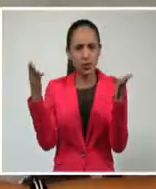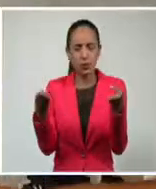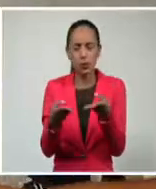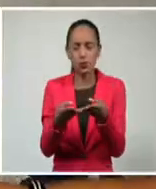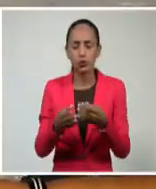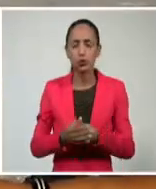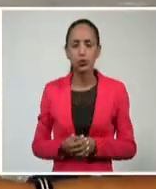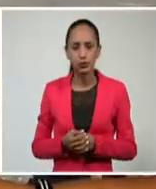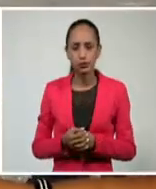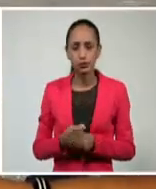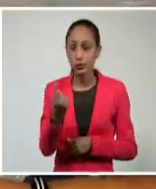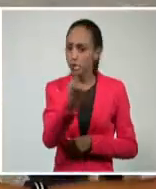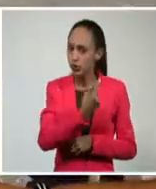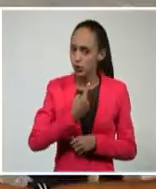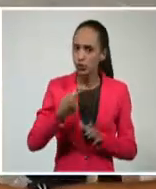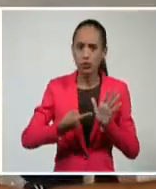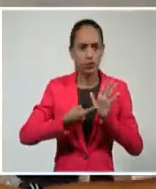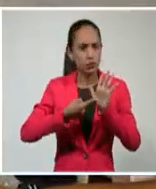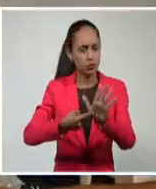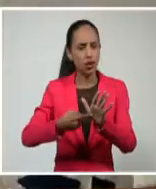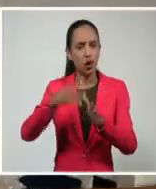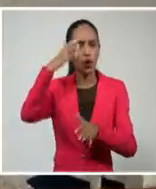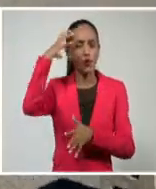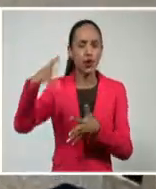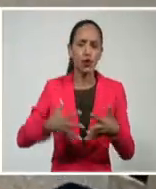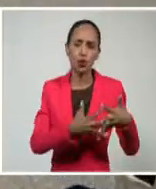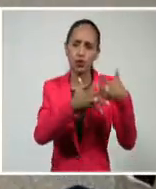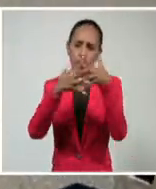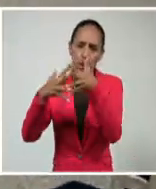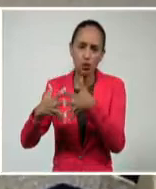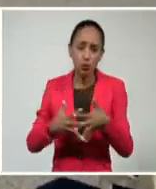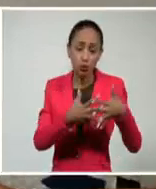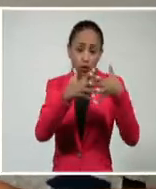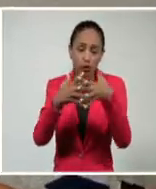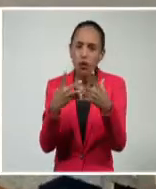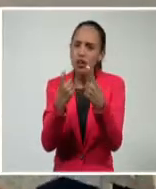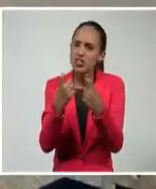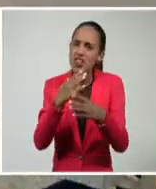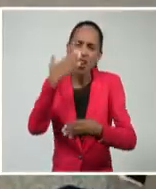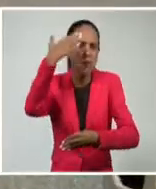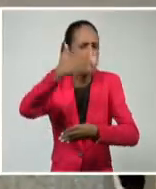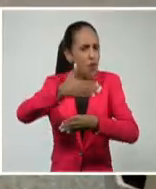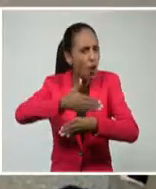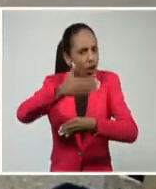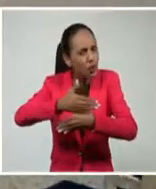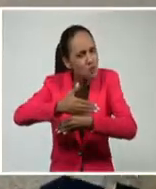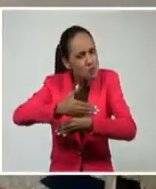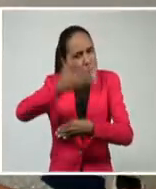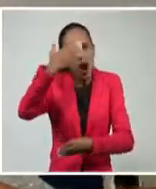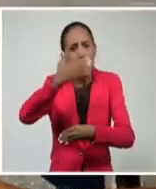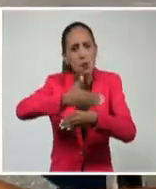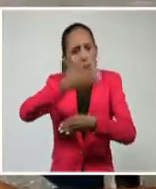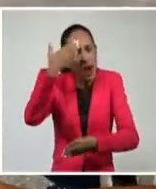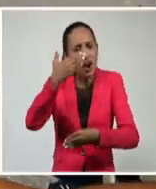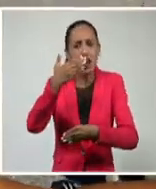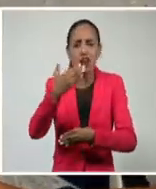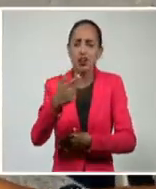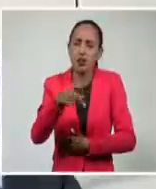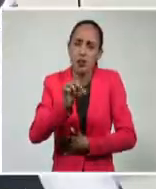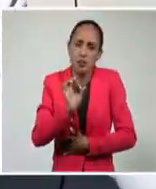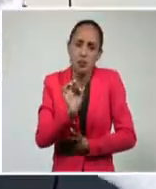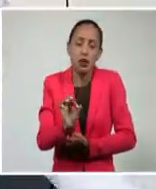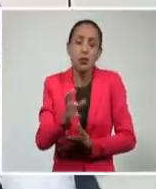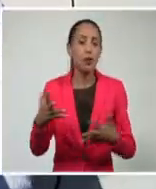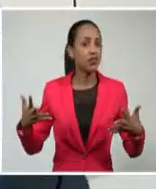más al gobierno norteamericano de la necesidad de quitar el infame bloqueo que cierra nuestra isla desde todos los puntos de